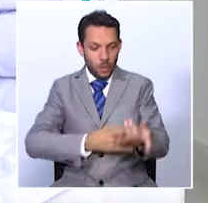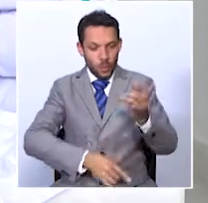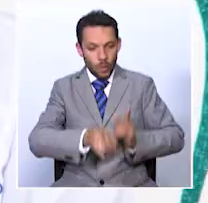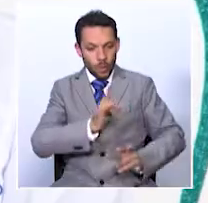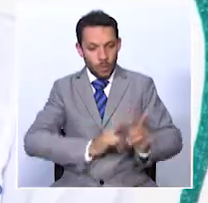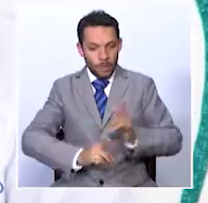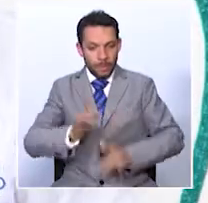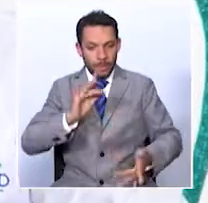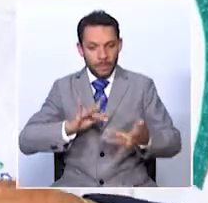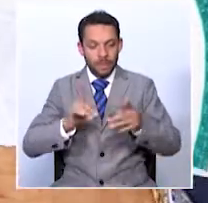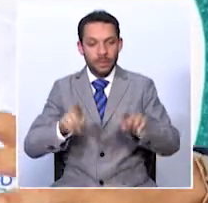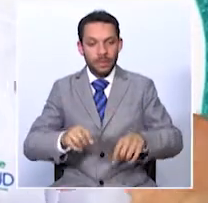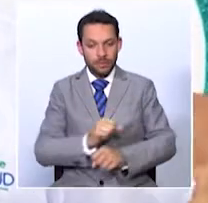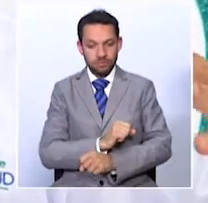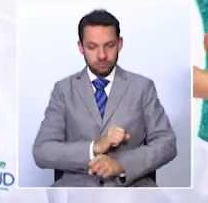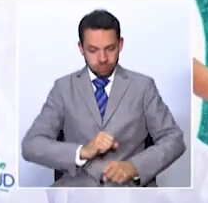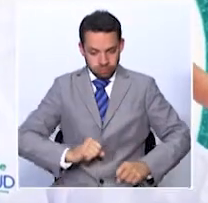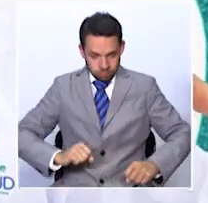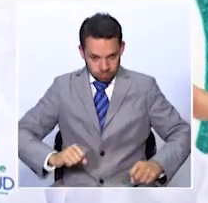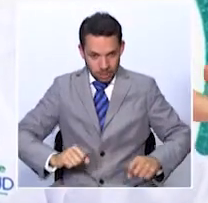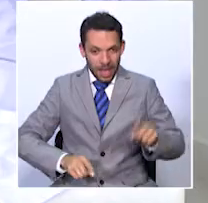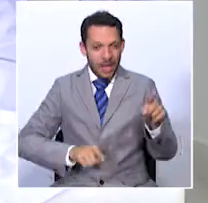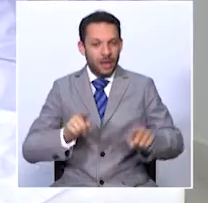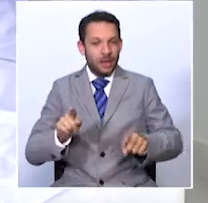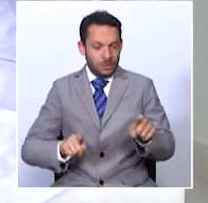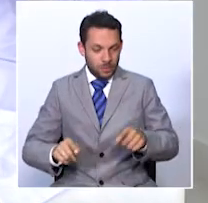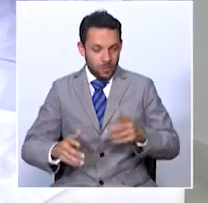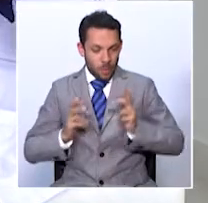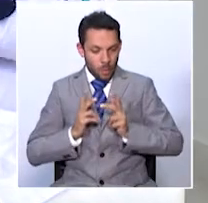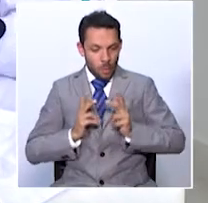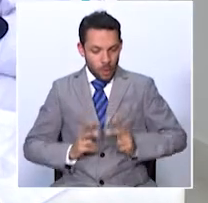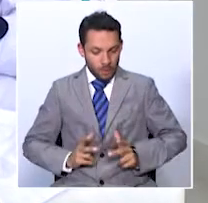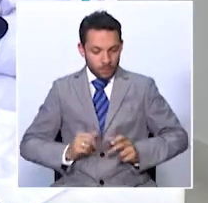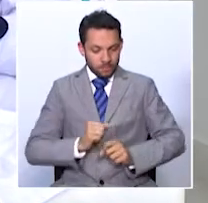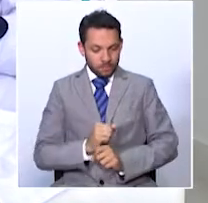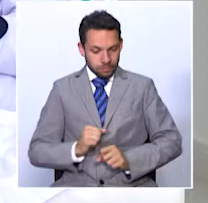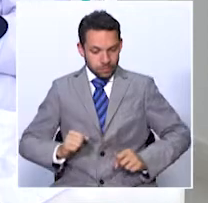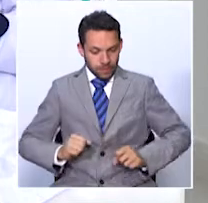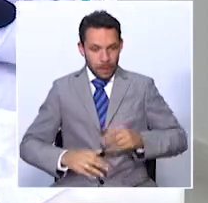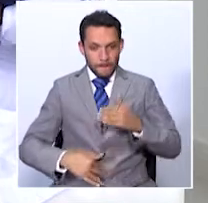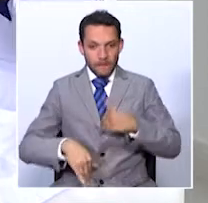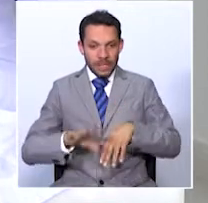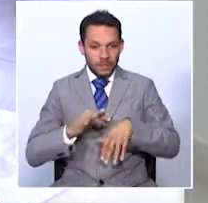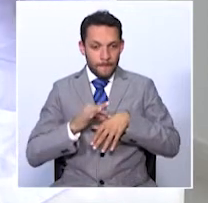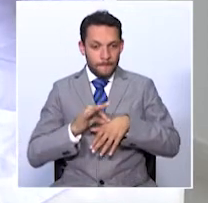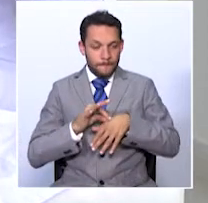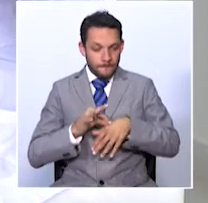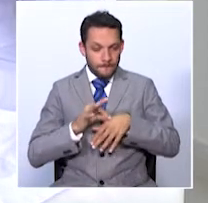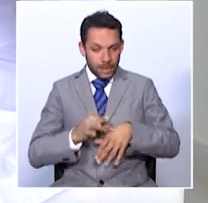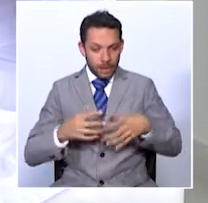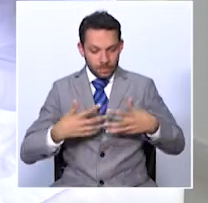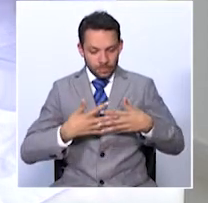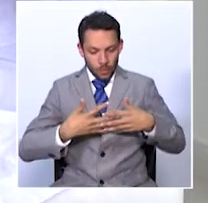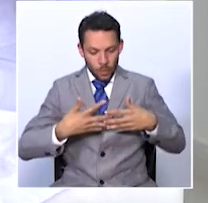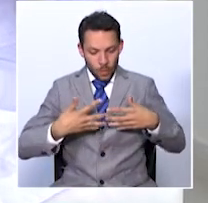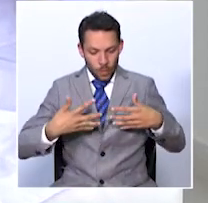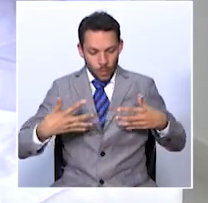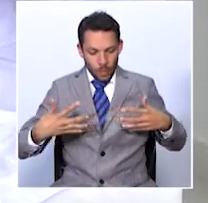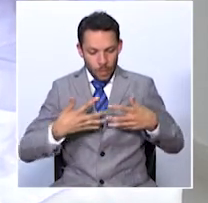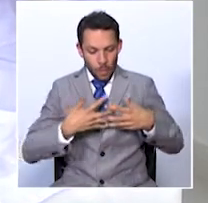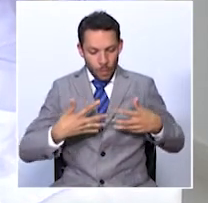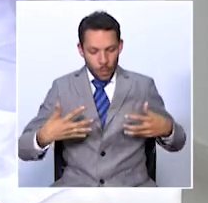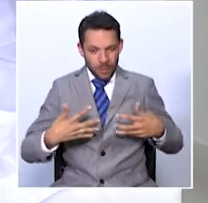peso y a medida que se está anchando está produciendo piel. ¿Cómo es ese proceso de que una